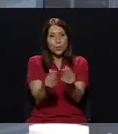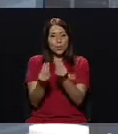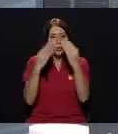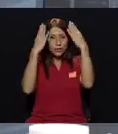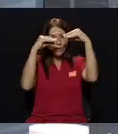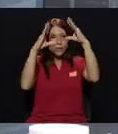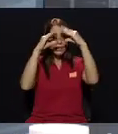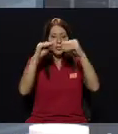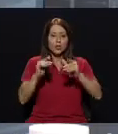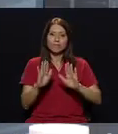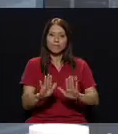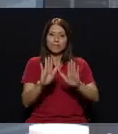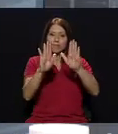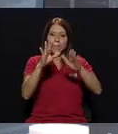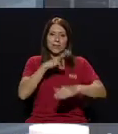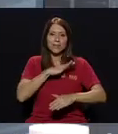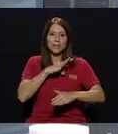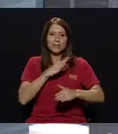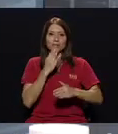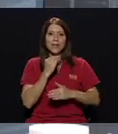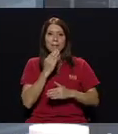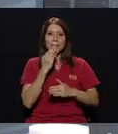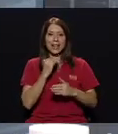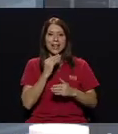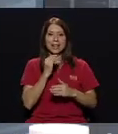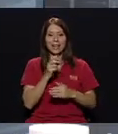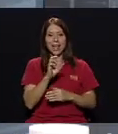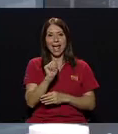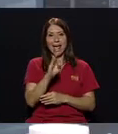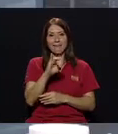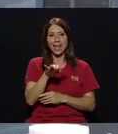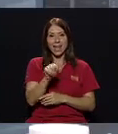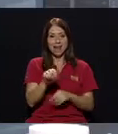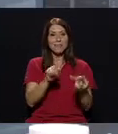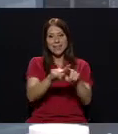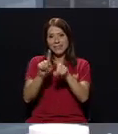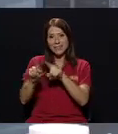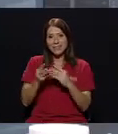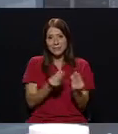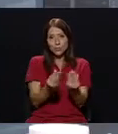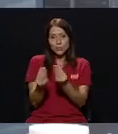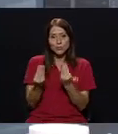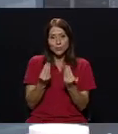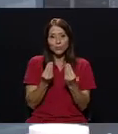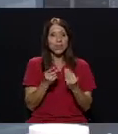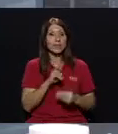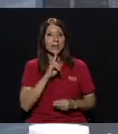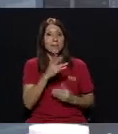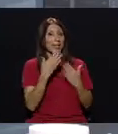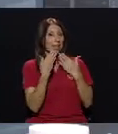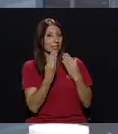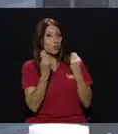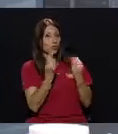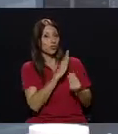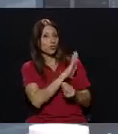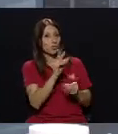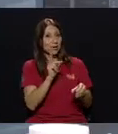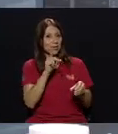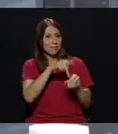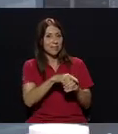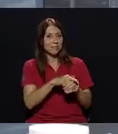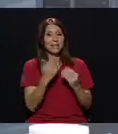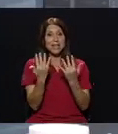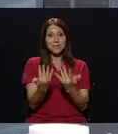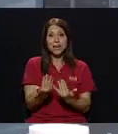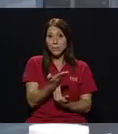realmente les agradezco mucho su participación en este programa. Esperamos que la gente no solo haya aprendido, sino que se anime a ir a la Expo Miel y